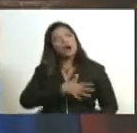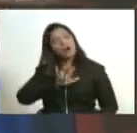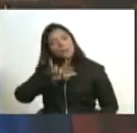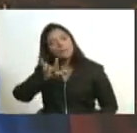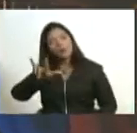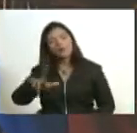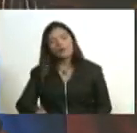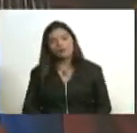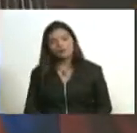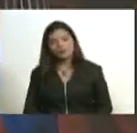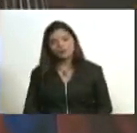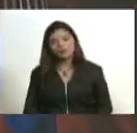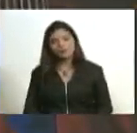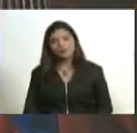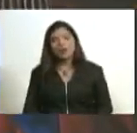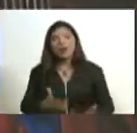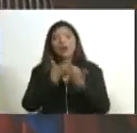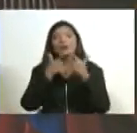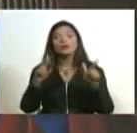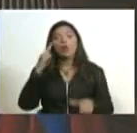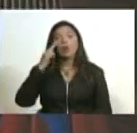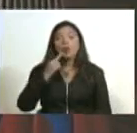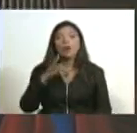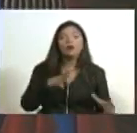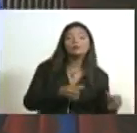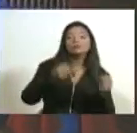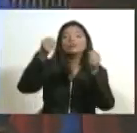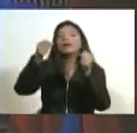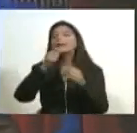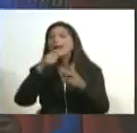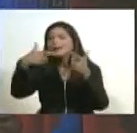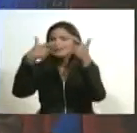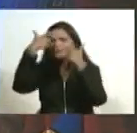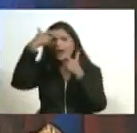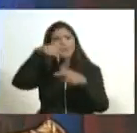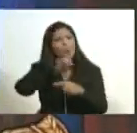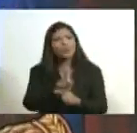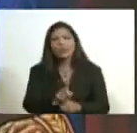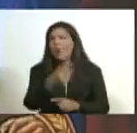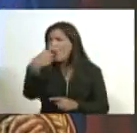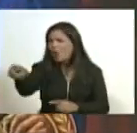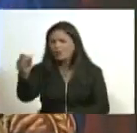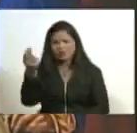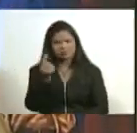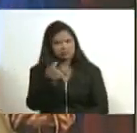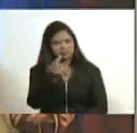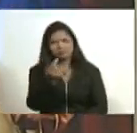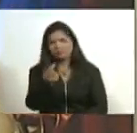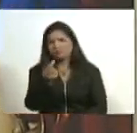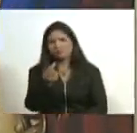libertador. Libertador Simón Bolívar fue rescatado, fue por Hugo Chávez, por más nadie en este país.